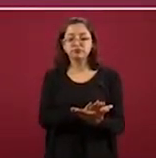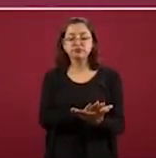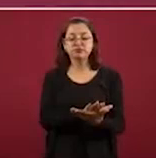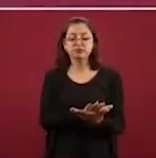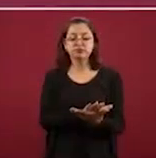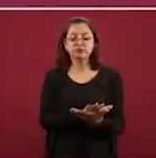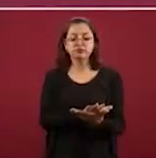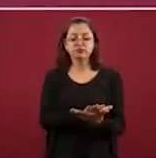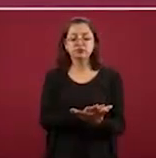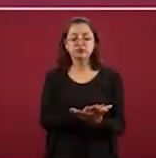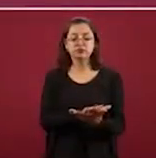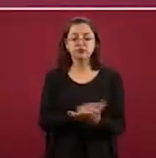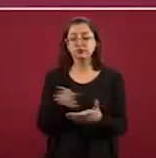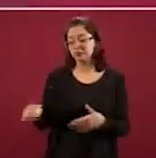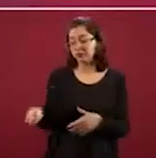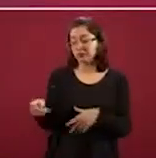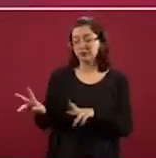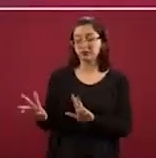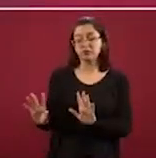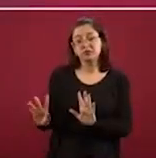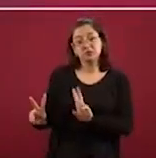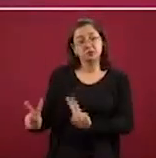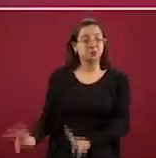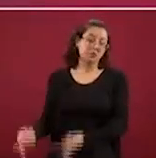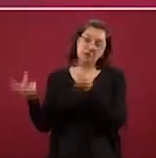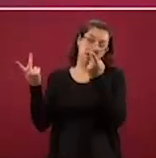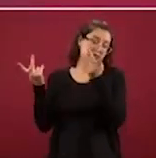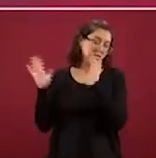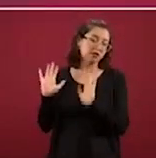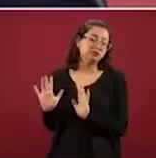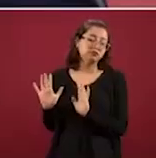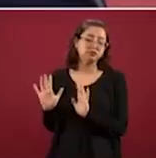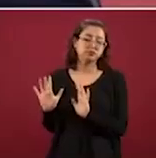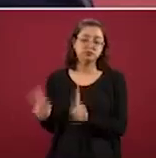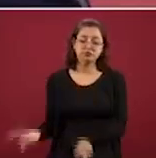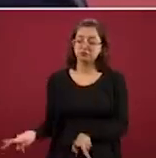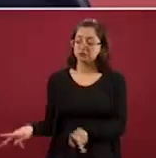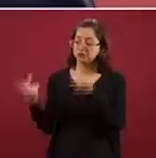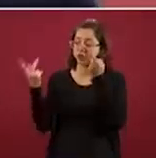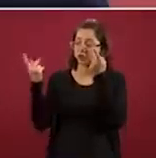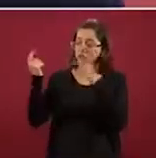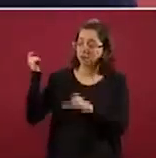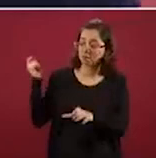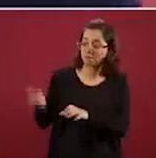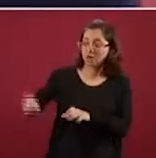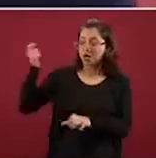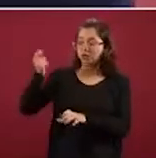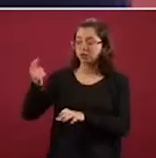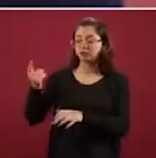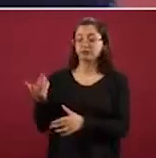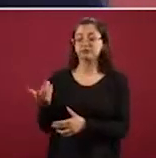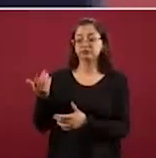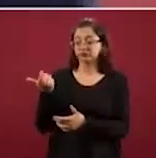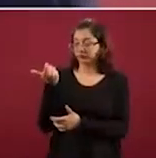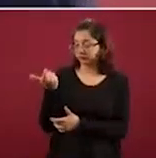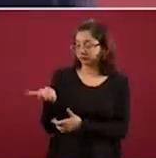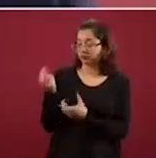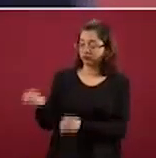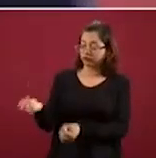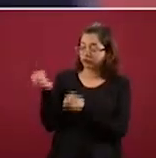bien se remata se vende se subasta se entrega